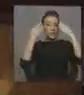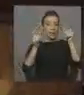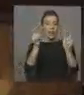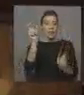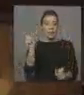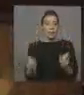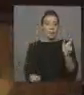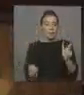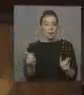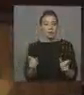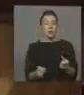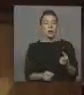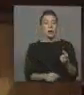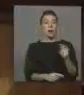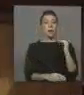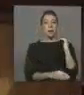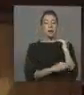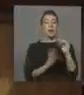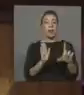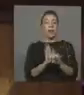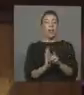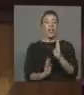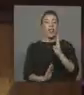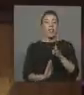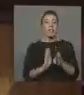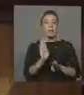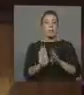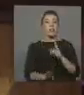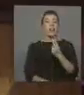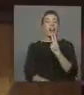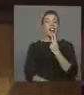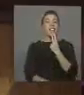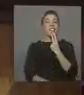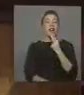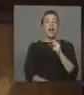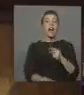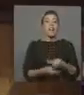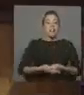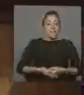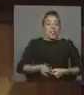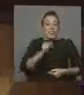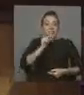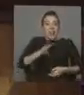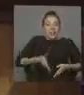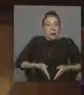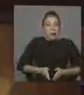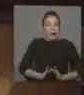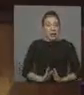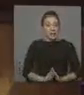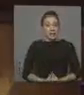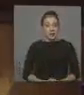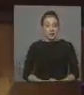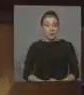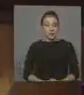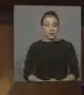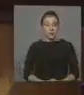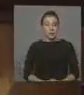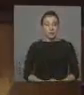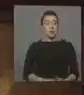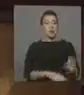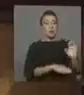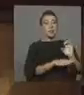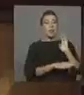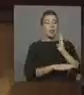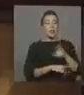e impone a la ley el deber de proteger la vida del que está por nacer. Junto a ello, el Estado